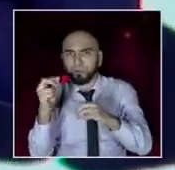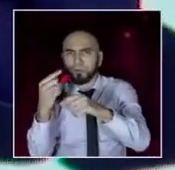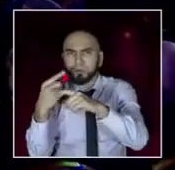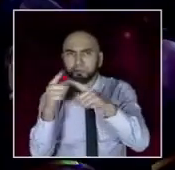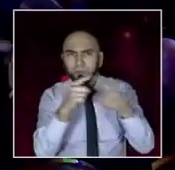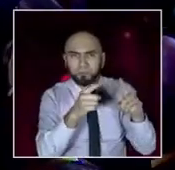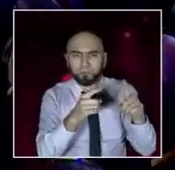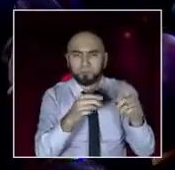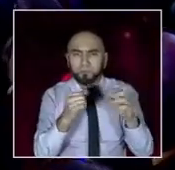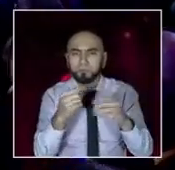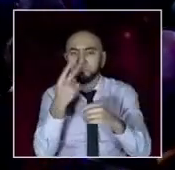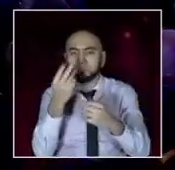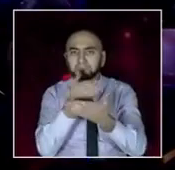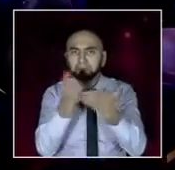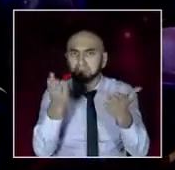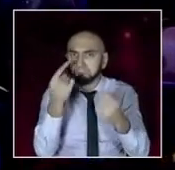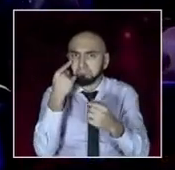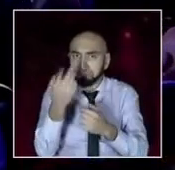colores, ¿cierto?